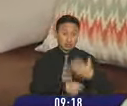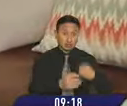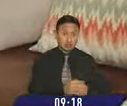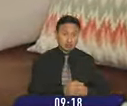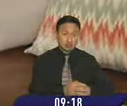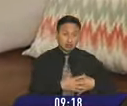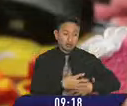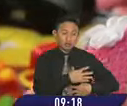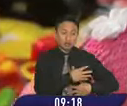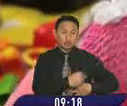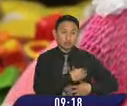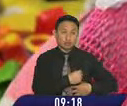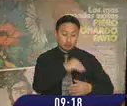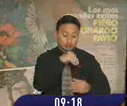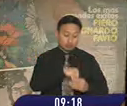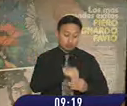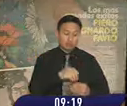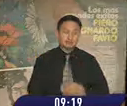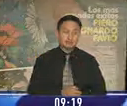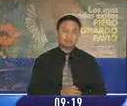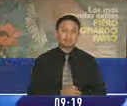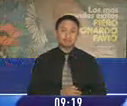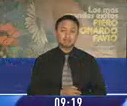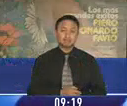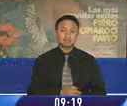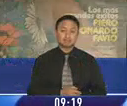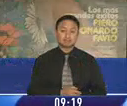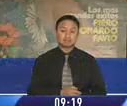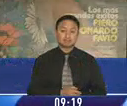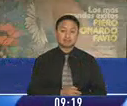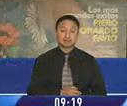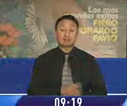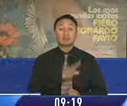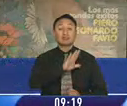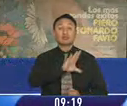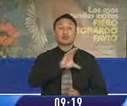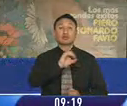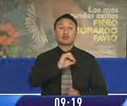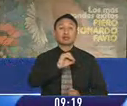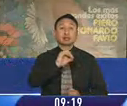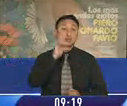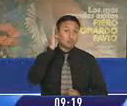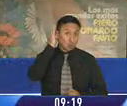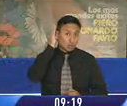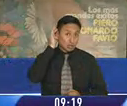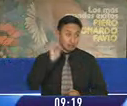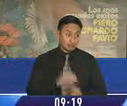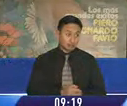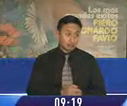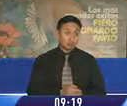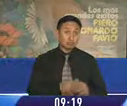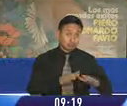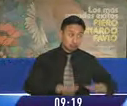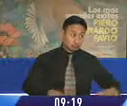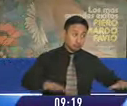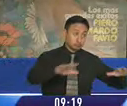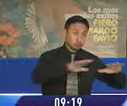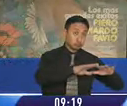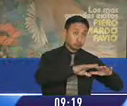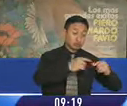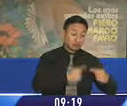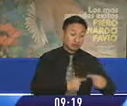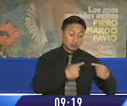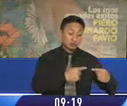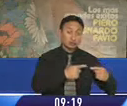con la recolección de la leche materna. Si hay más de 50 mujeres en edad fértil, pues debe haber una sala de lactancia constante